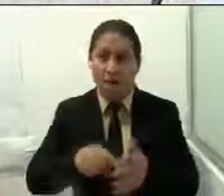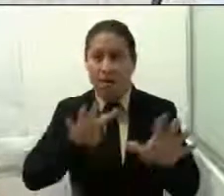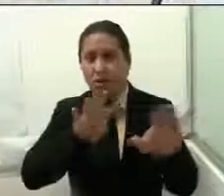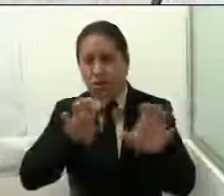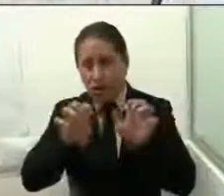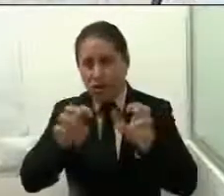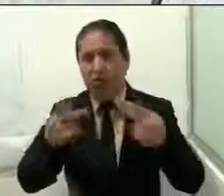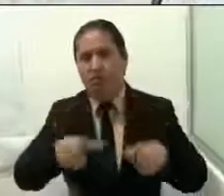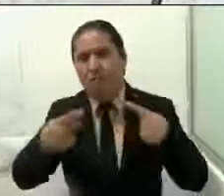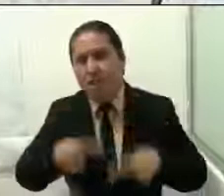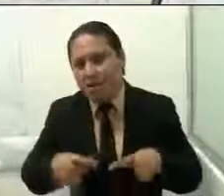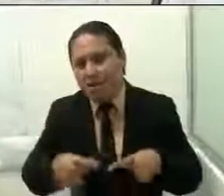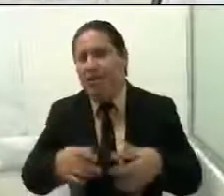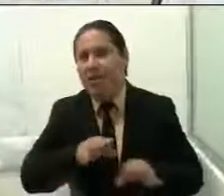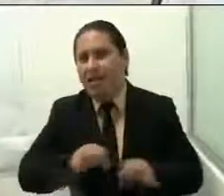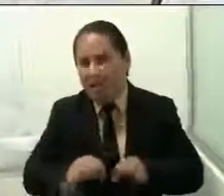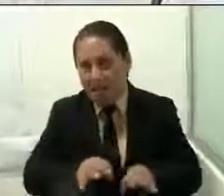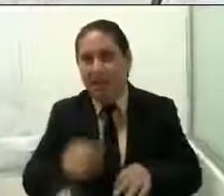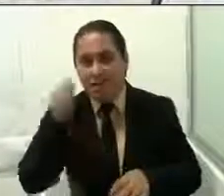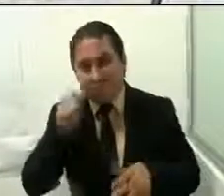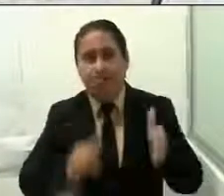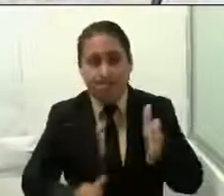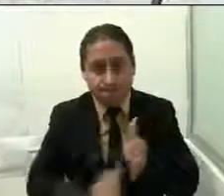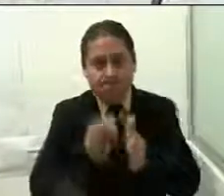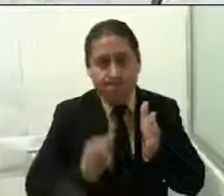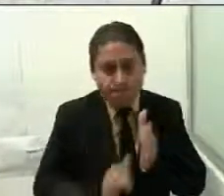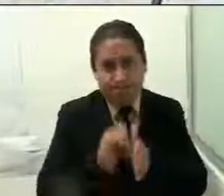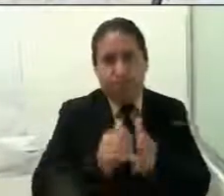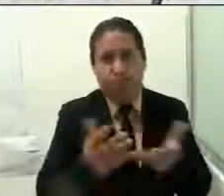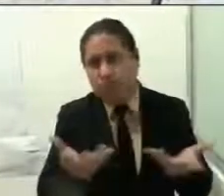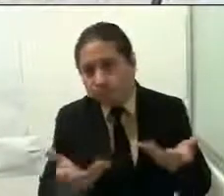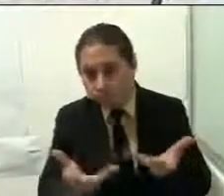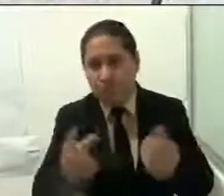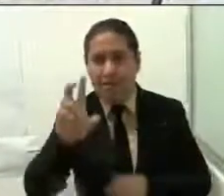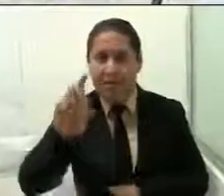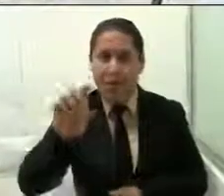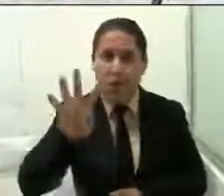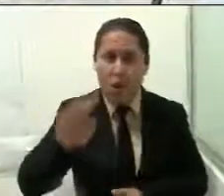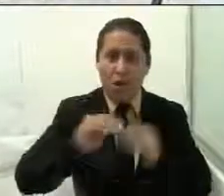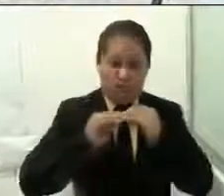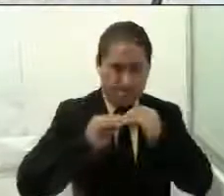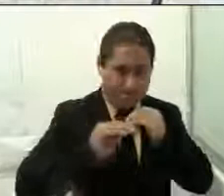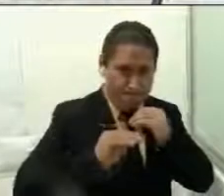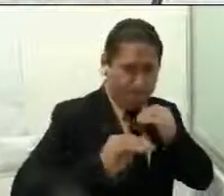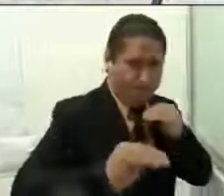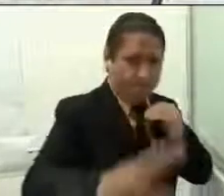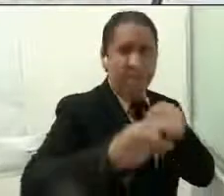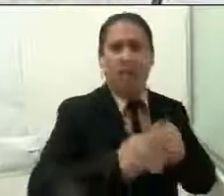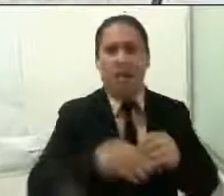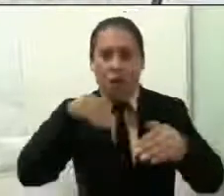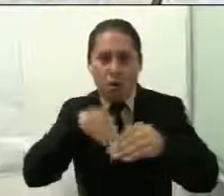productores y se construyó y rehabilitó 34 kilómetros de drenes